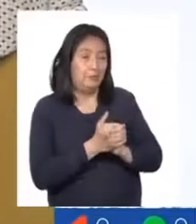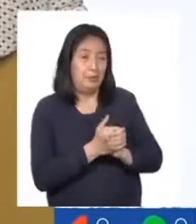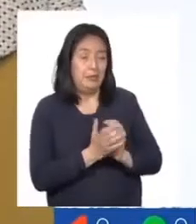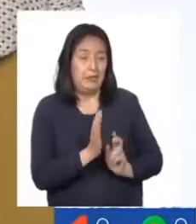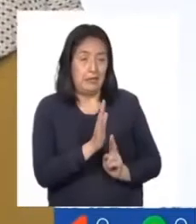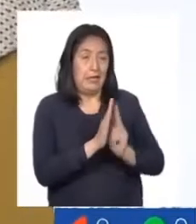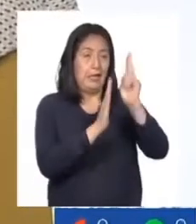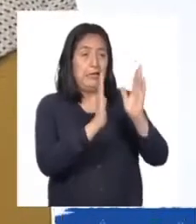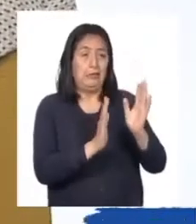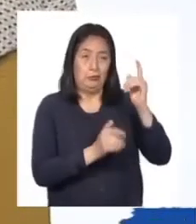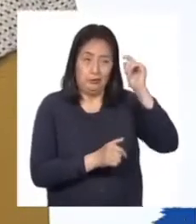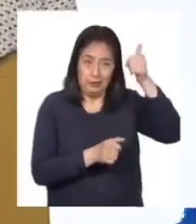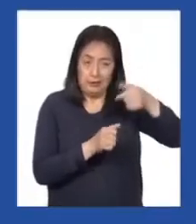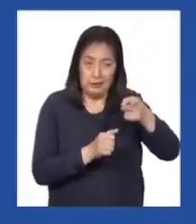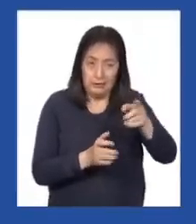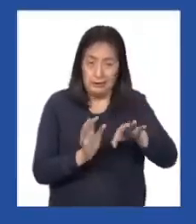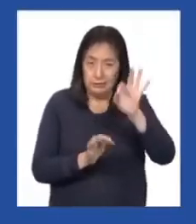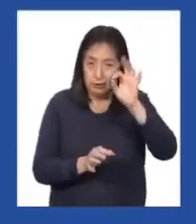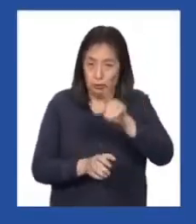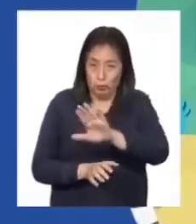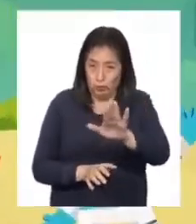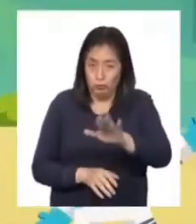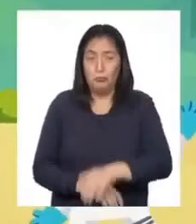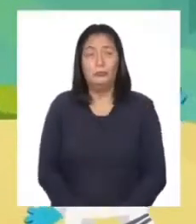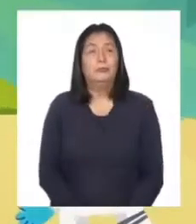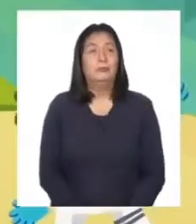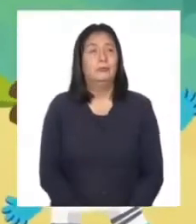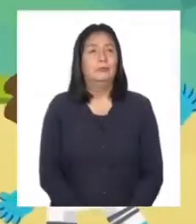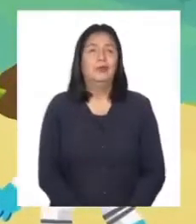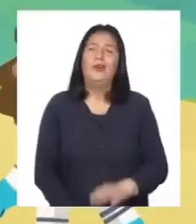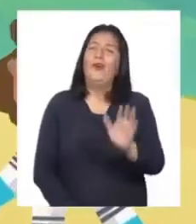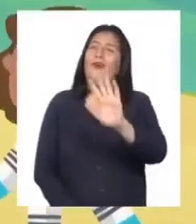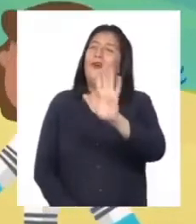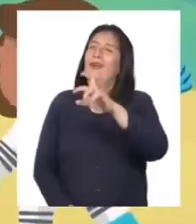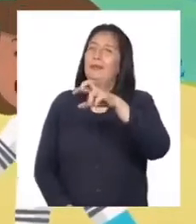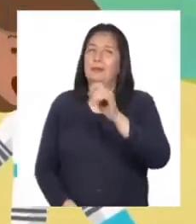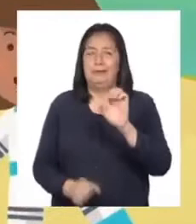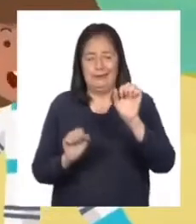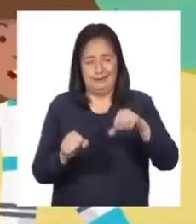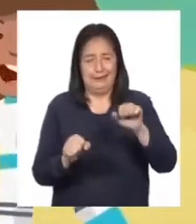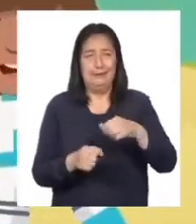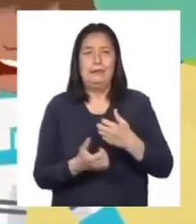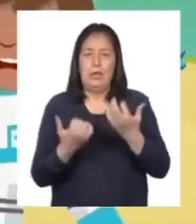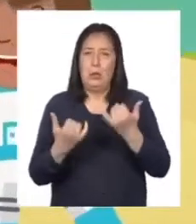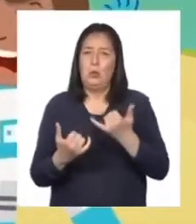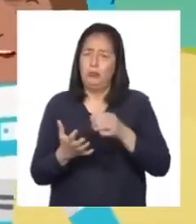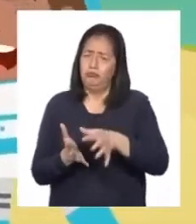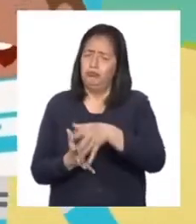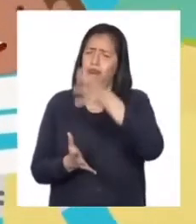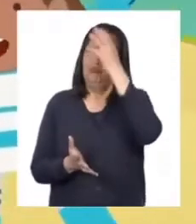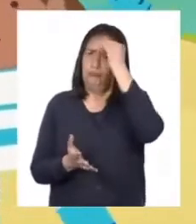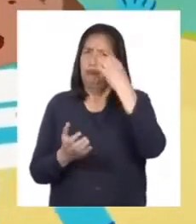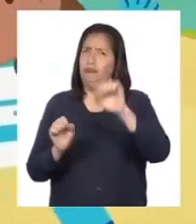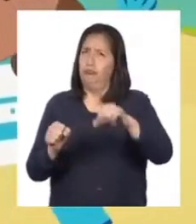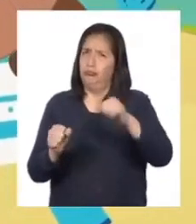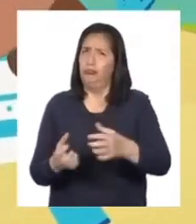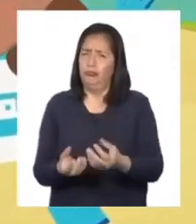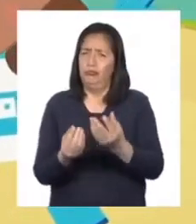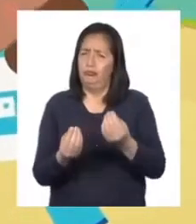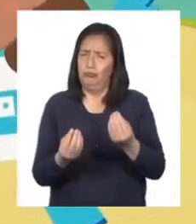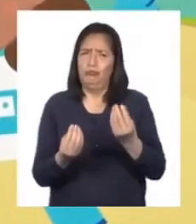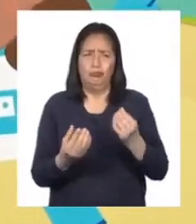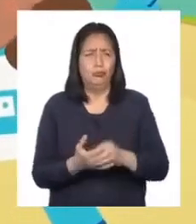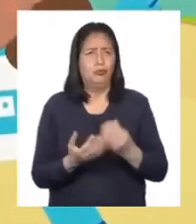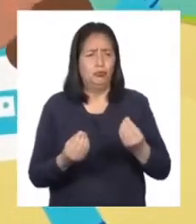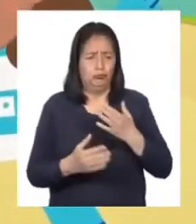has identificado cuáles son las tuyas? Hola, Paola. Sí. Hoy hemos aprendido mucho sobre cómo a